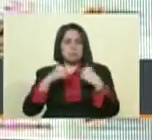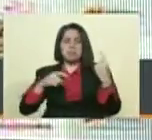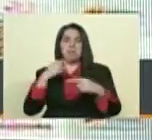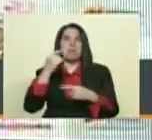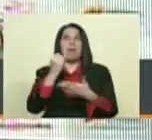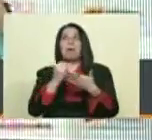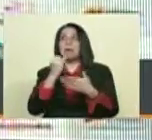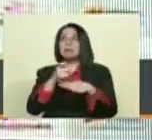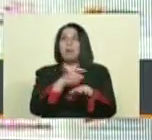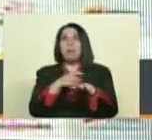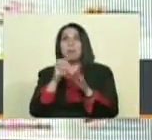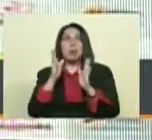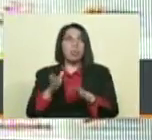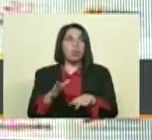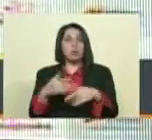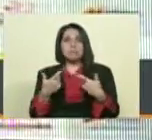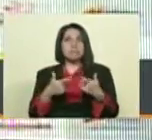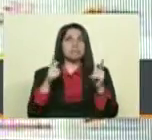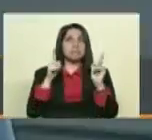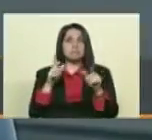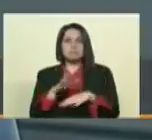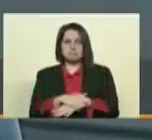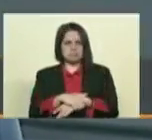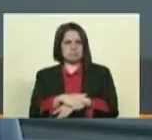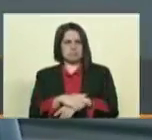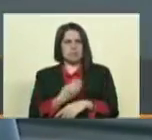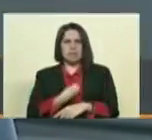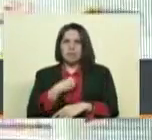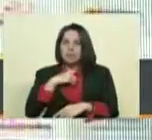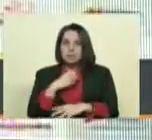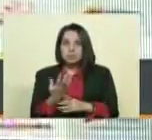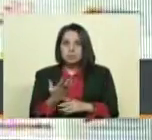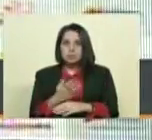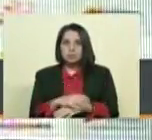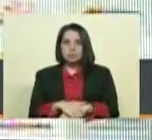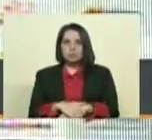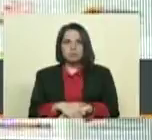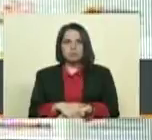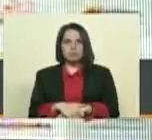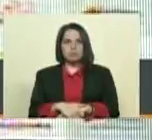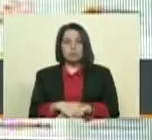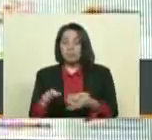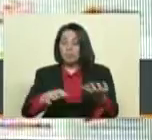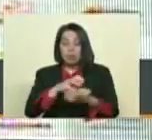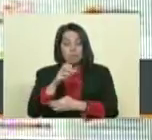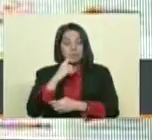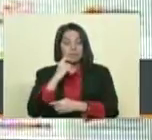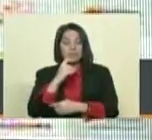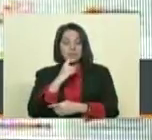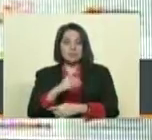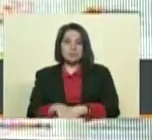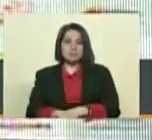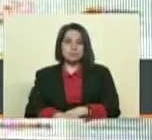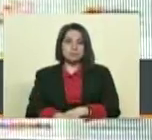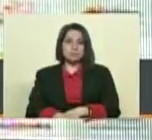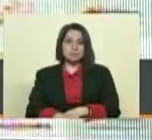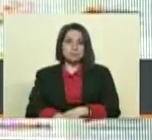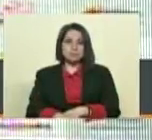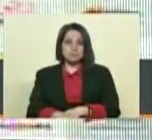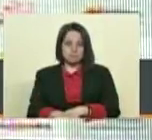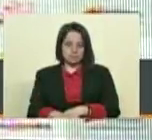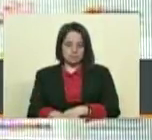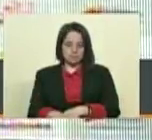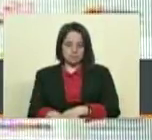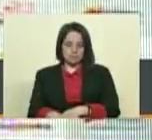inscriben a gobernador y tratan de ser gobernador de un país, ¿verdad? El problema es complejo. Fíjense ustedes. Y este tema